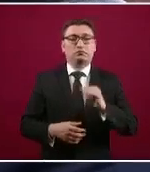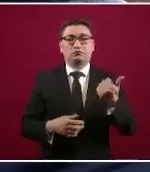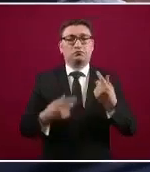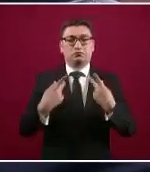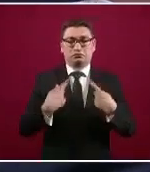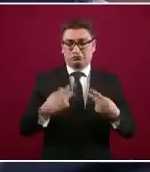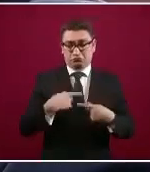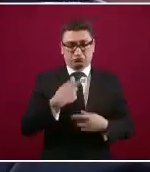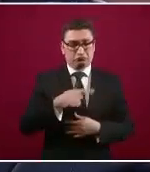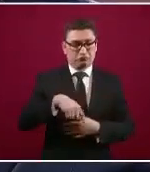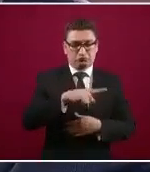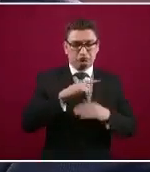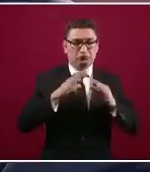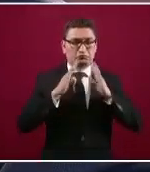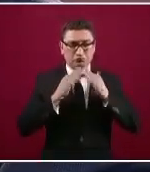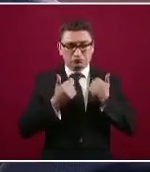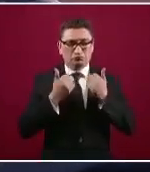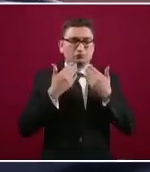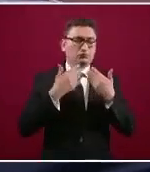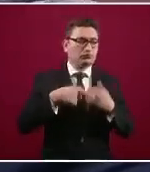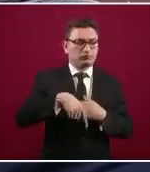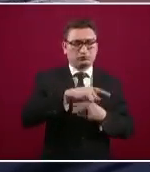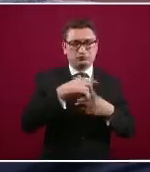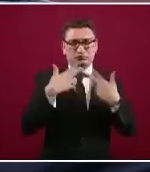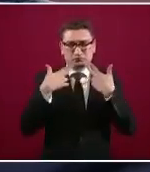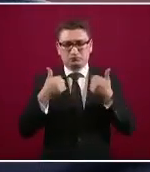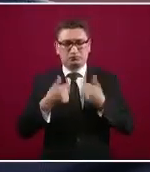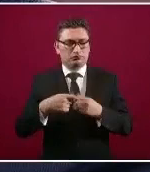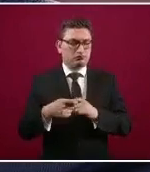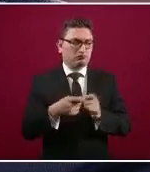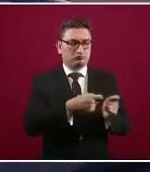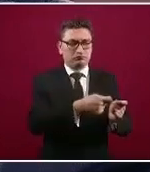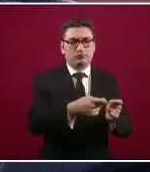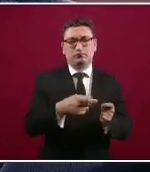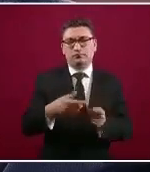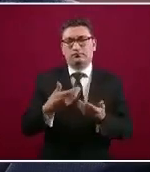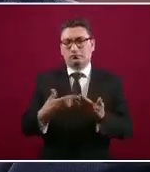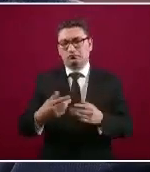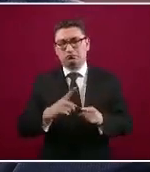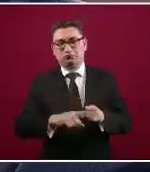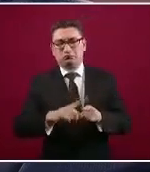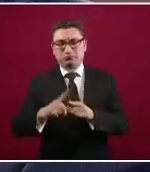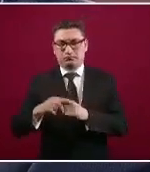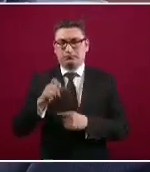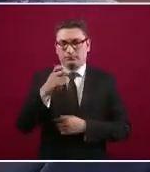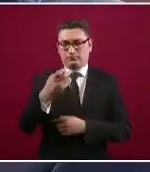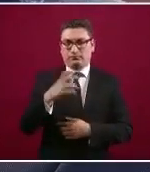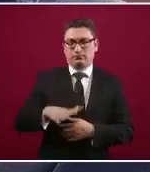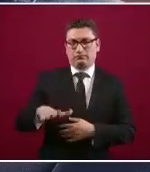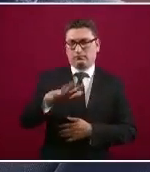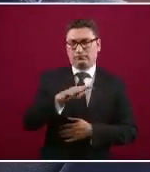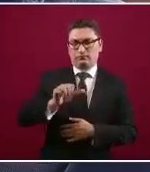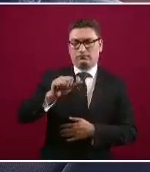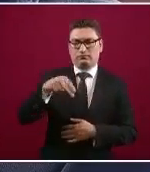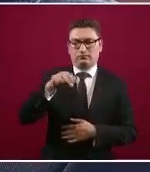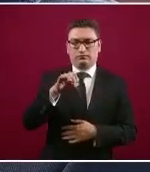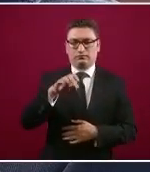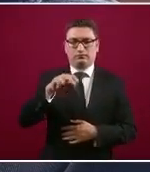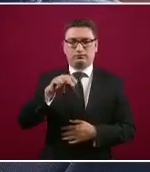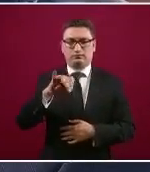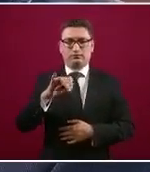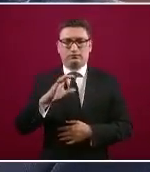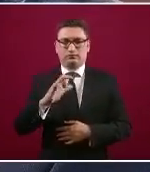terratenientes, de hacendados. Esa es la historia de Anenecuilco.